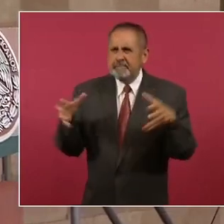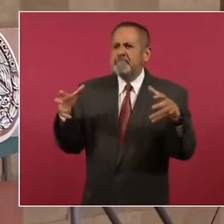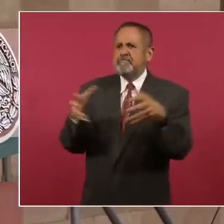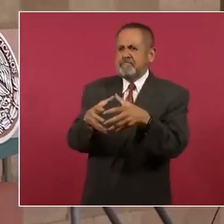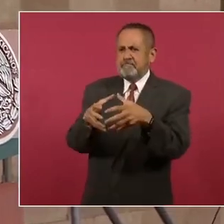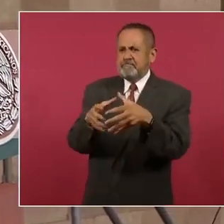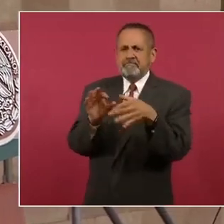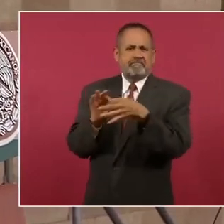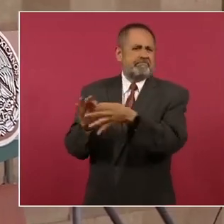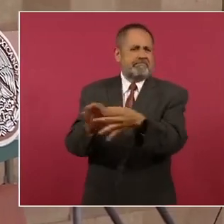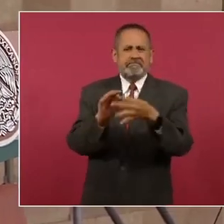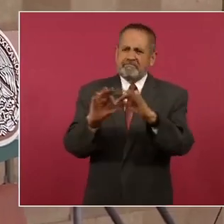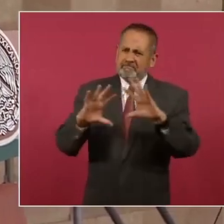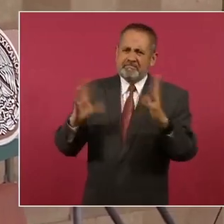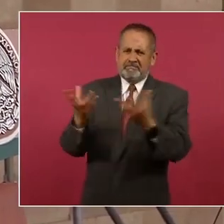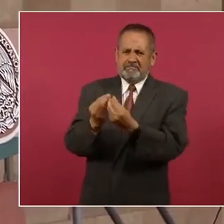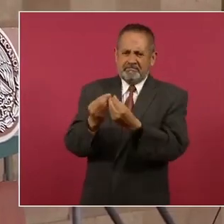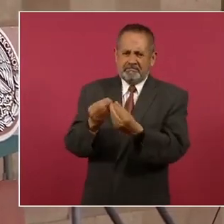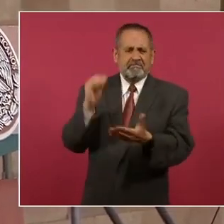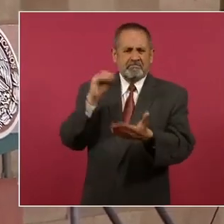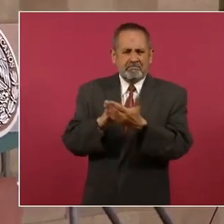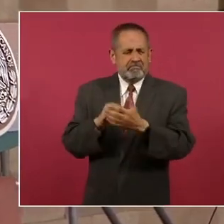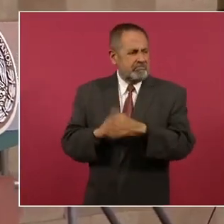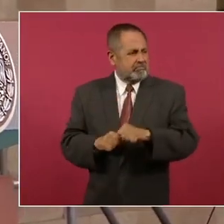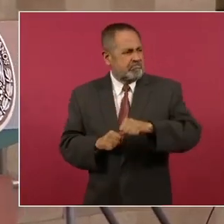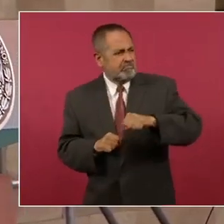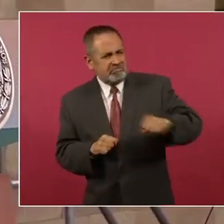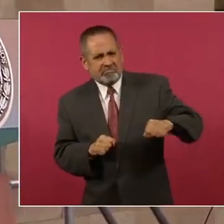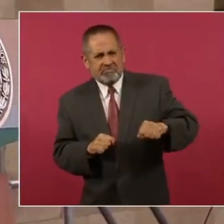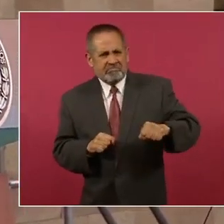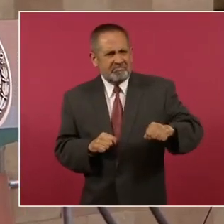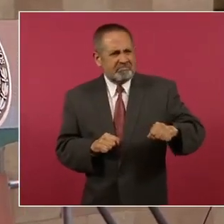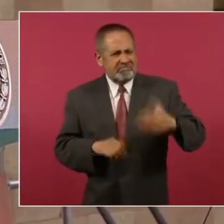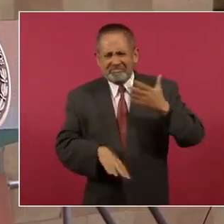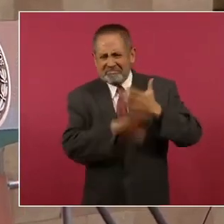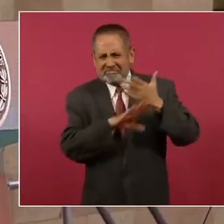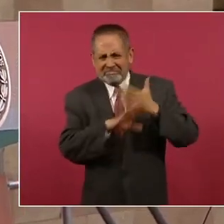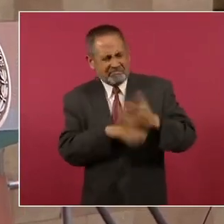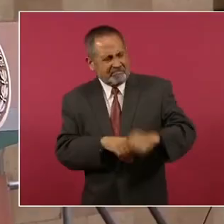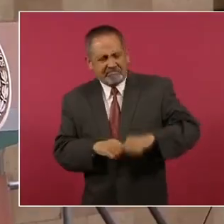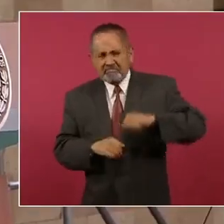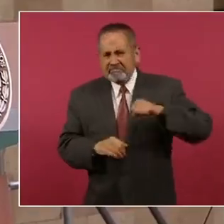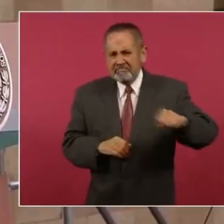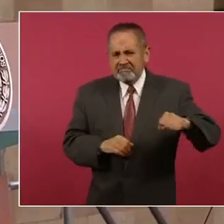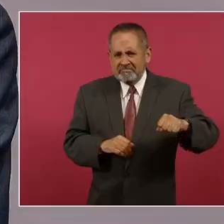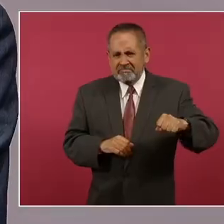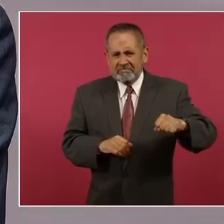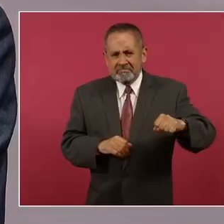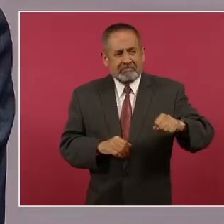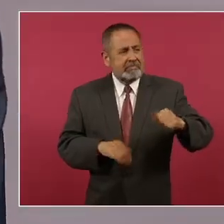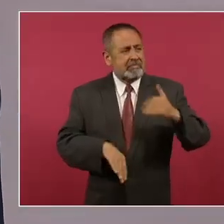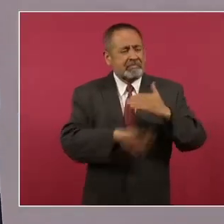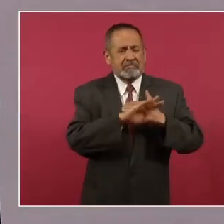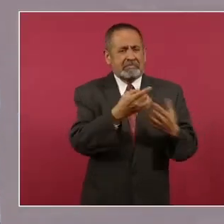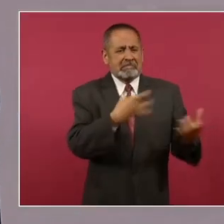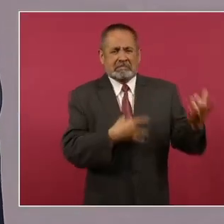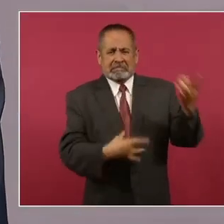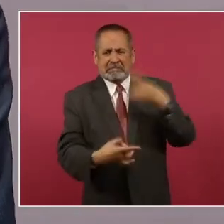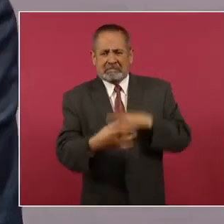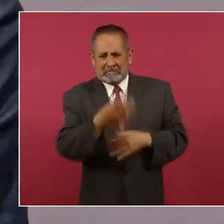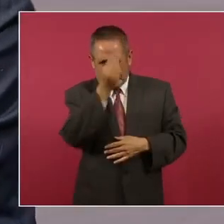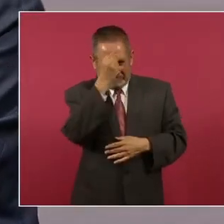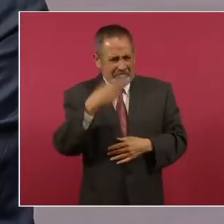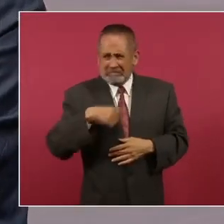colectiva, vamos a seguir contrarrestando la guerra sucia, las campañas de